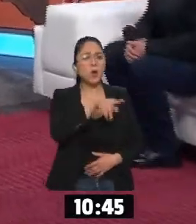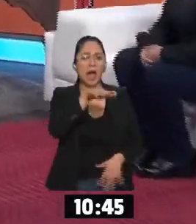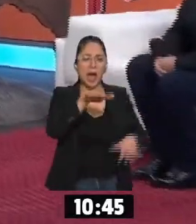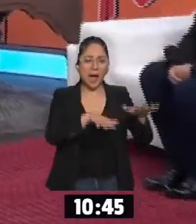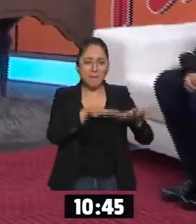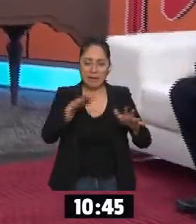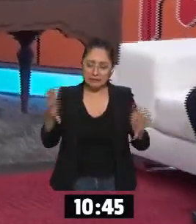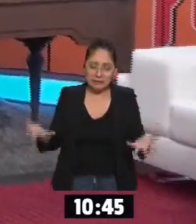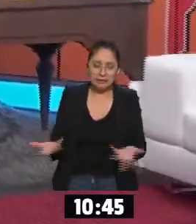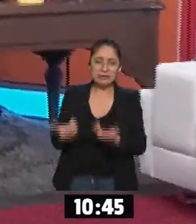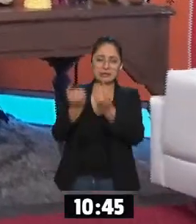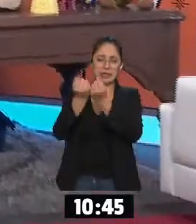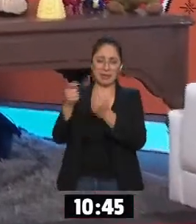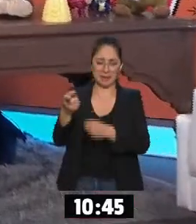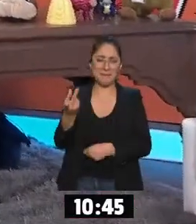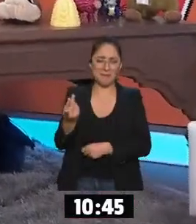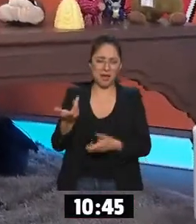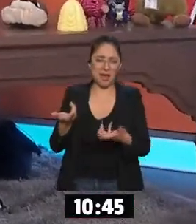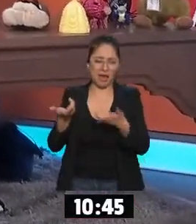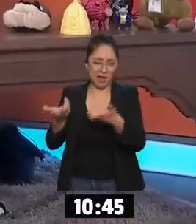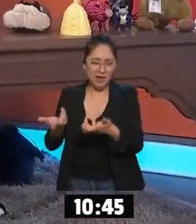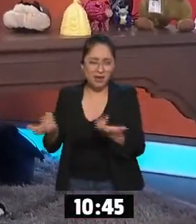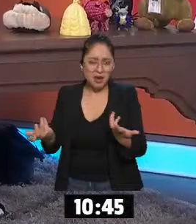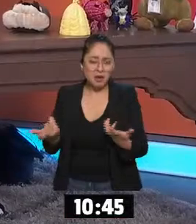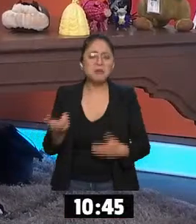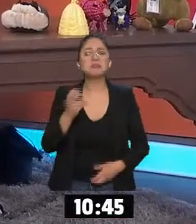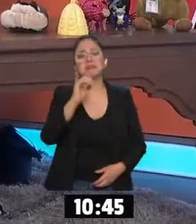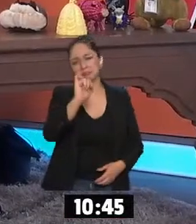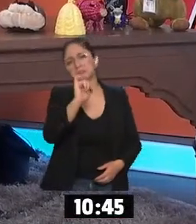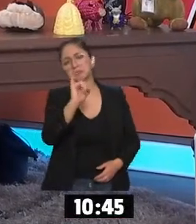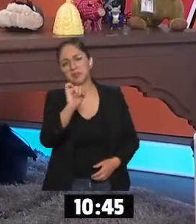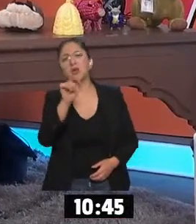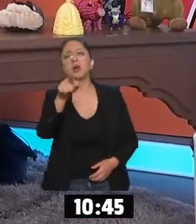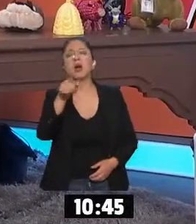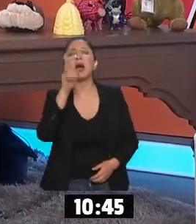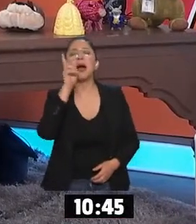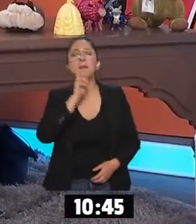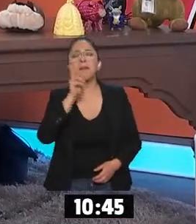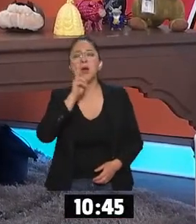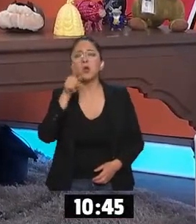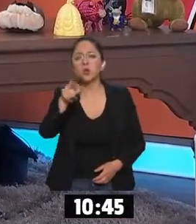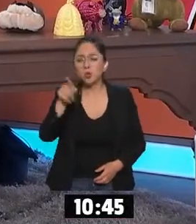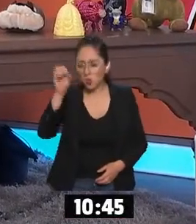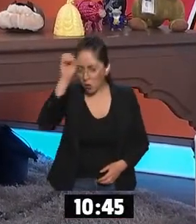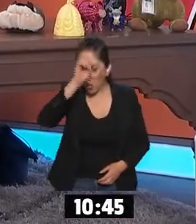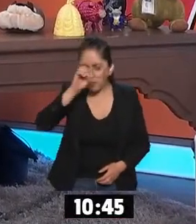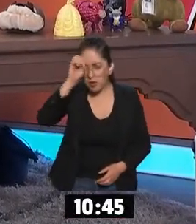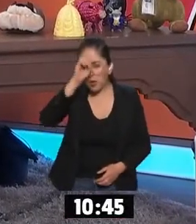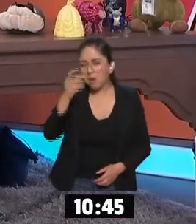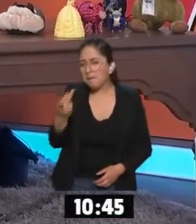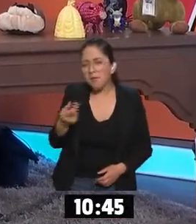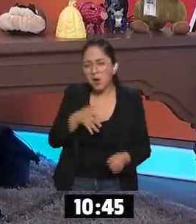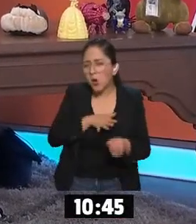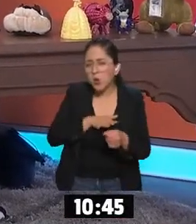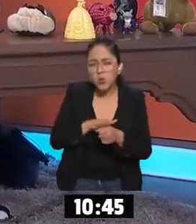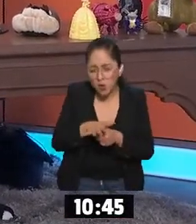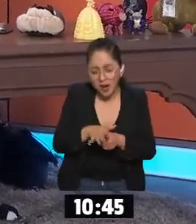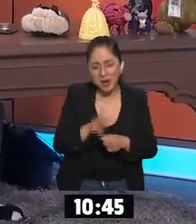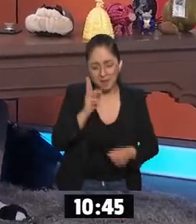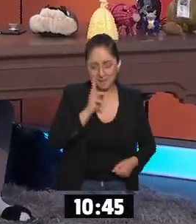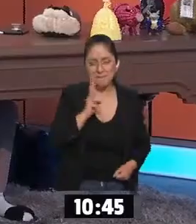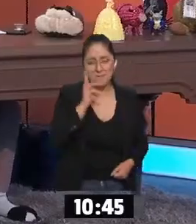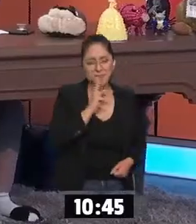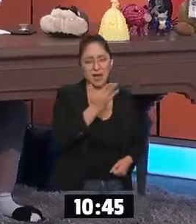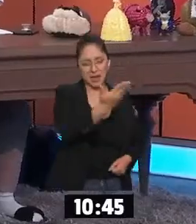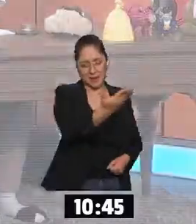perrito Ay, en la calle. sí, pues a eso ¿qué cree nos usted que dedicamos opinan? ¿Qué cree usted que opina el perrito cuando lo recoge? ¿Quién sabe? Uno cree que debería de estar muy contento.